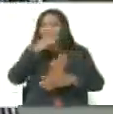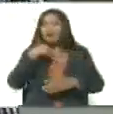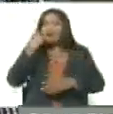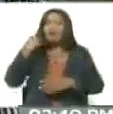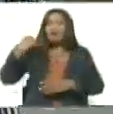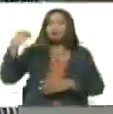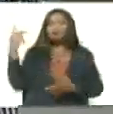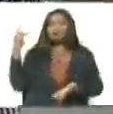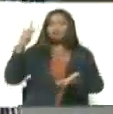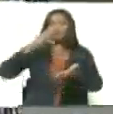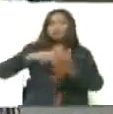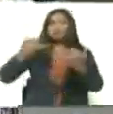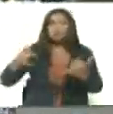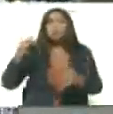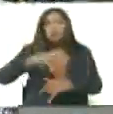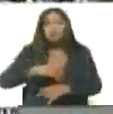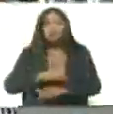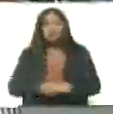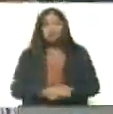está aquí.